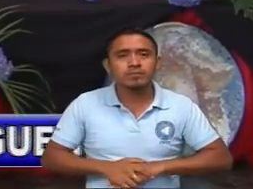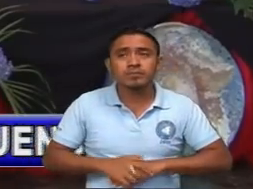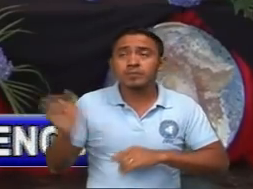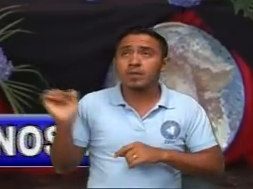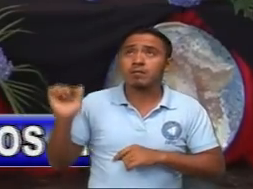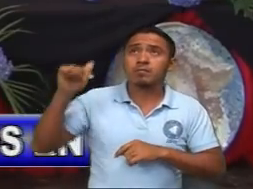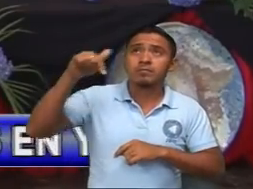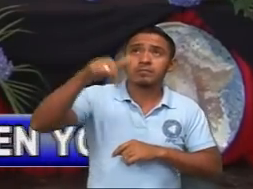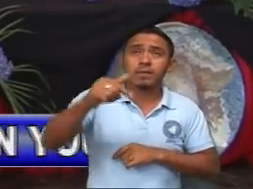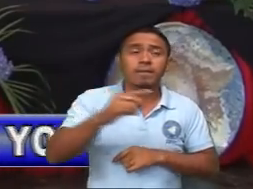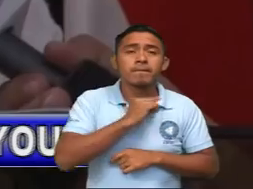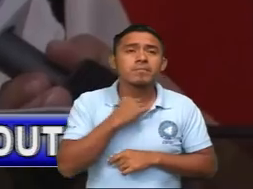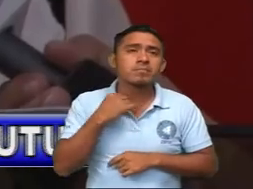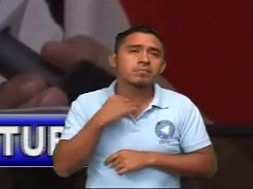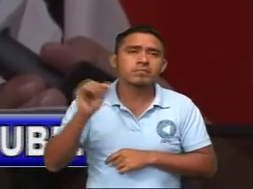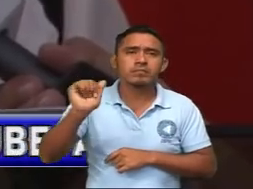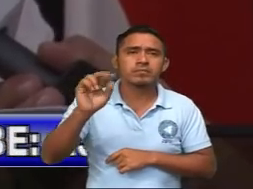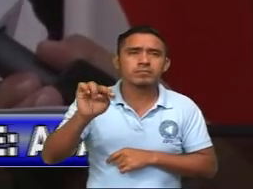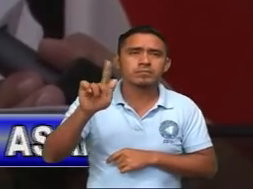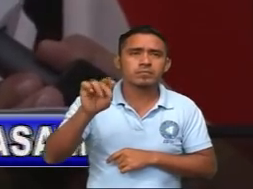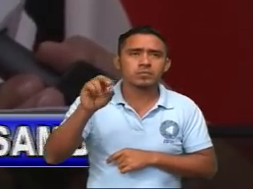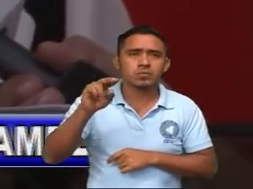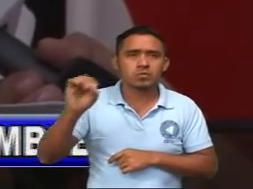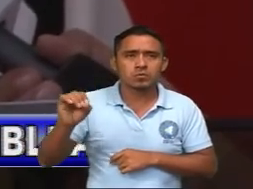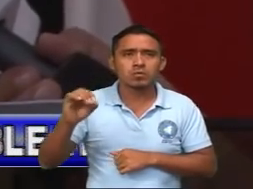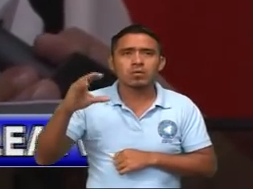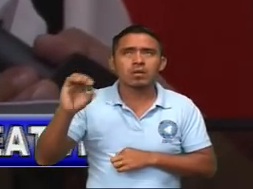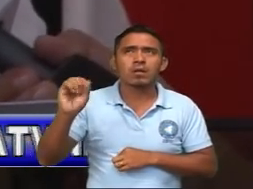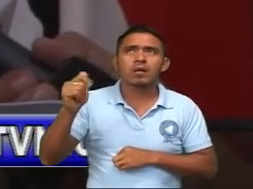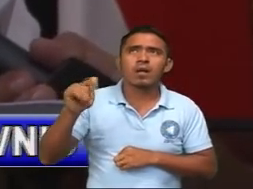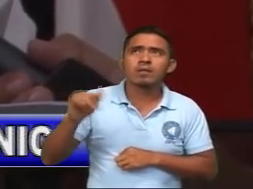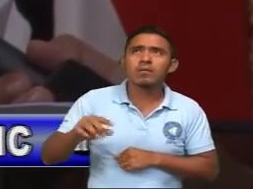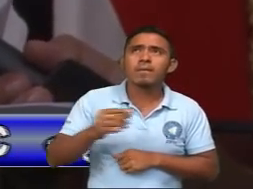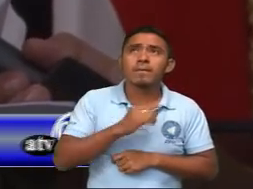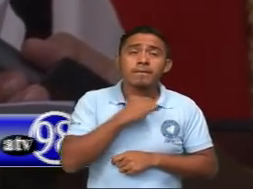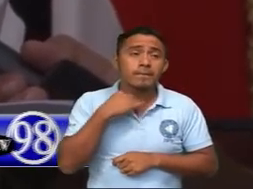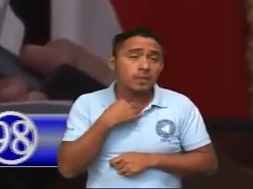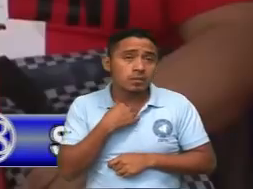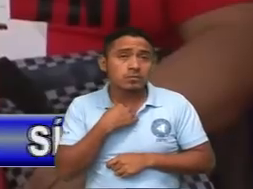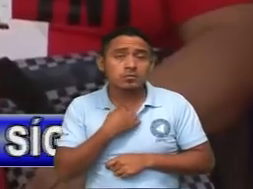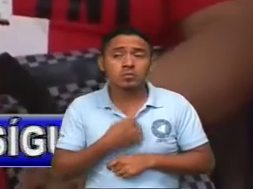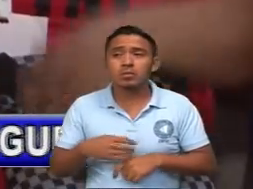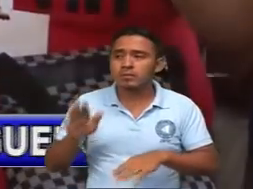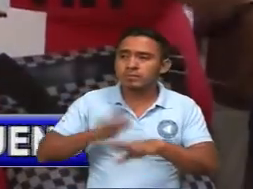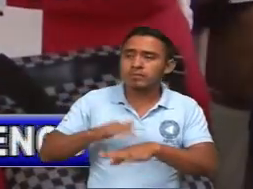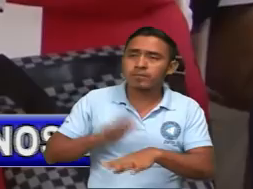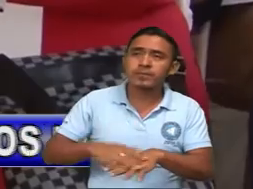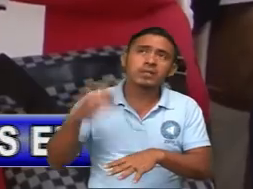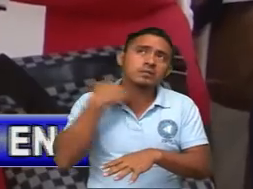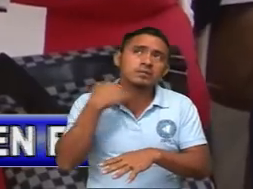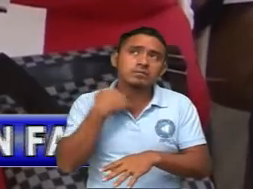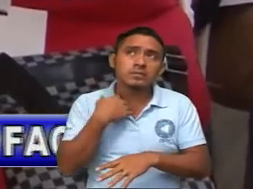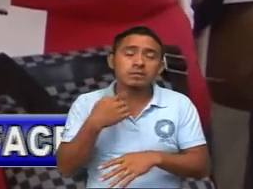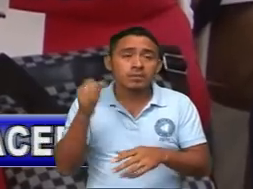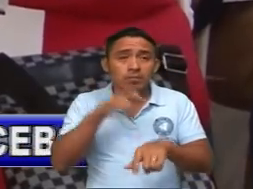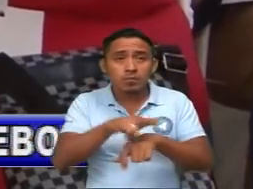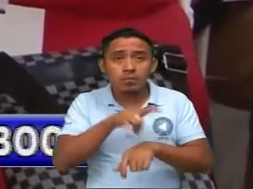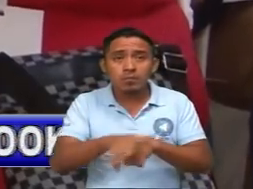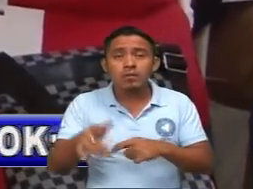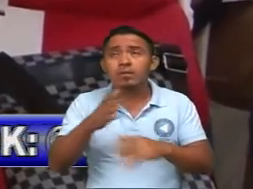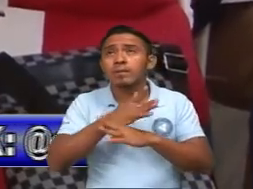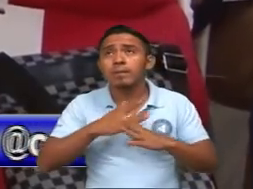fue invitado el padre Antonio Castro, párroco de la Iglesia La Merced, quien llamó a los trabajadores a siempre abogar por la paz.